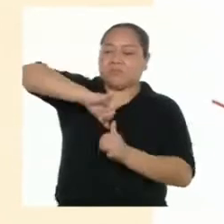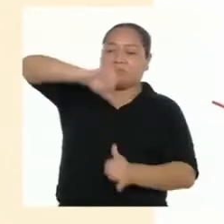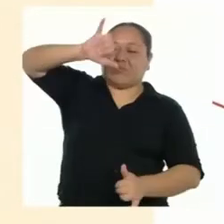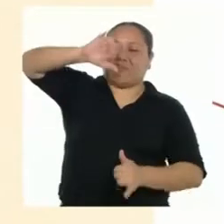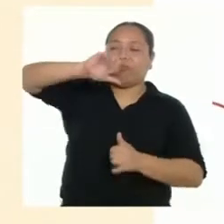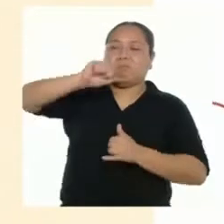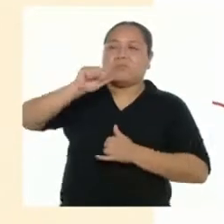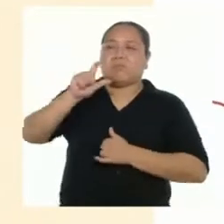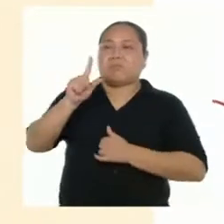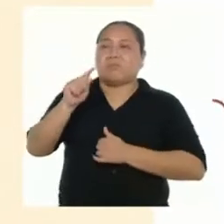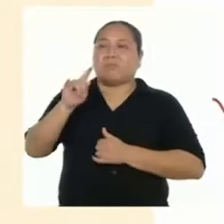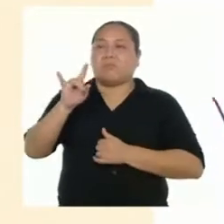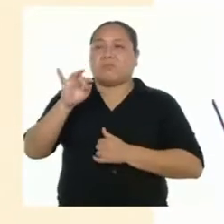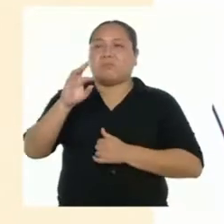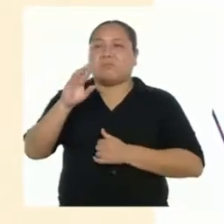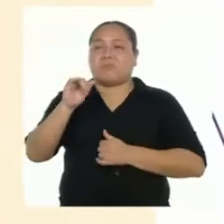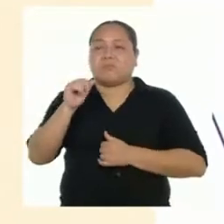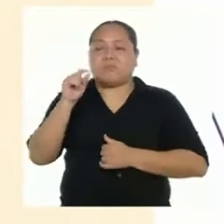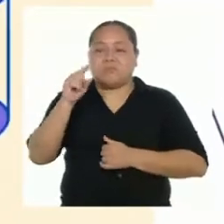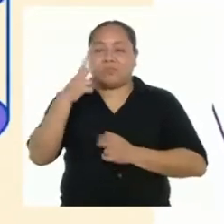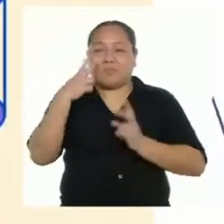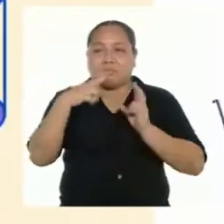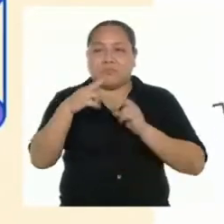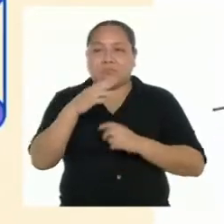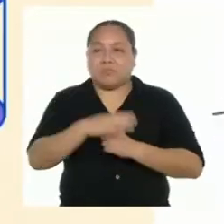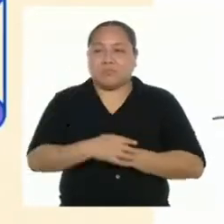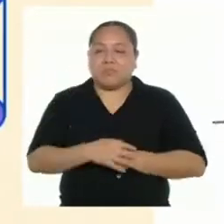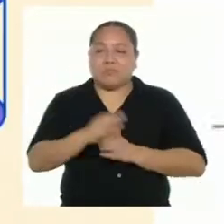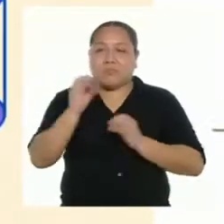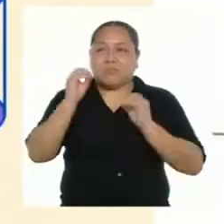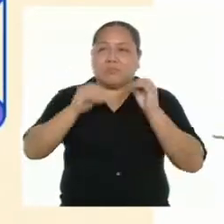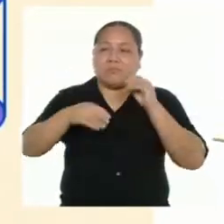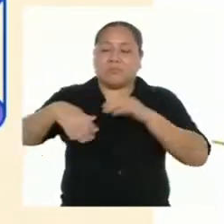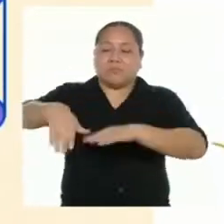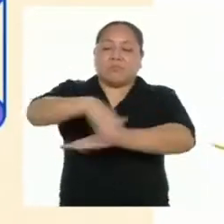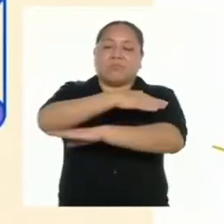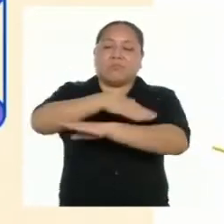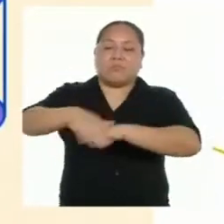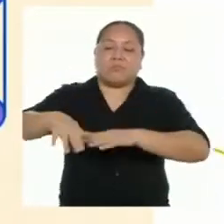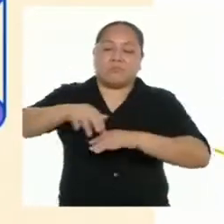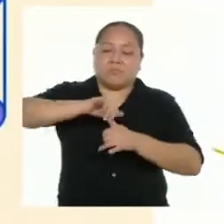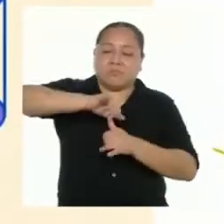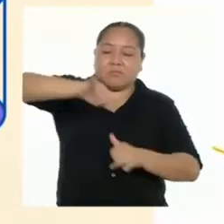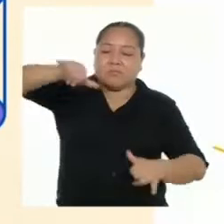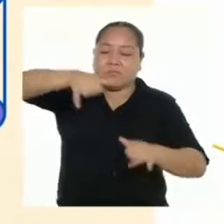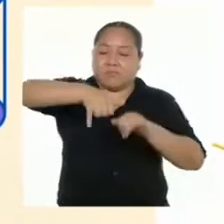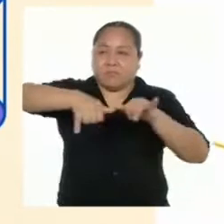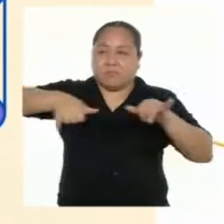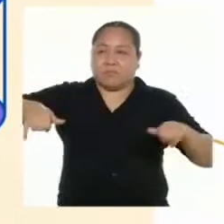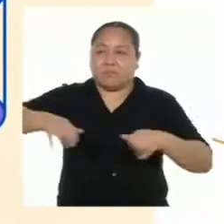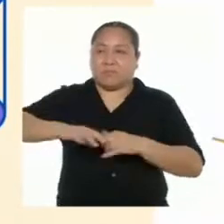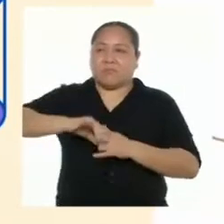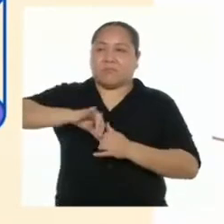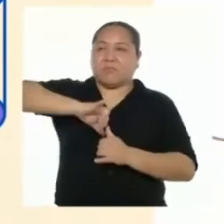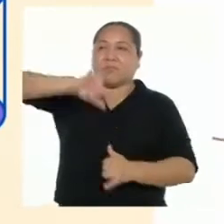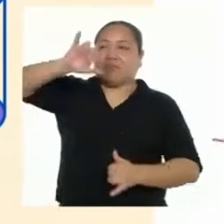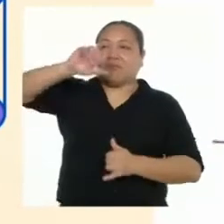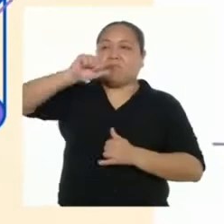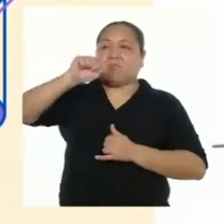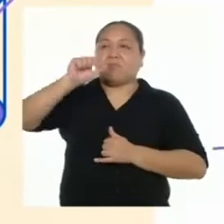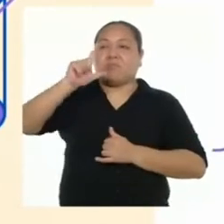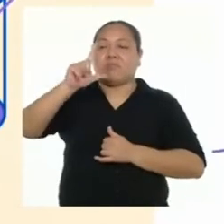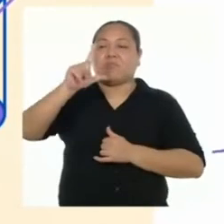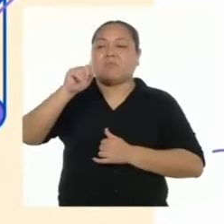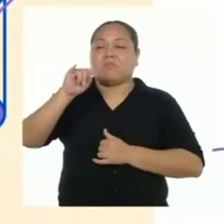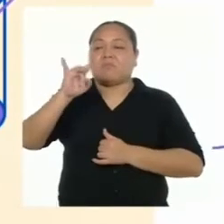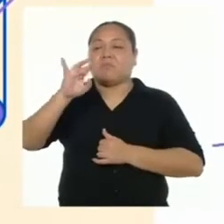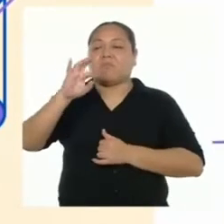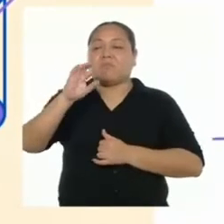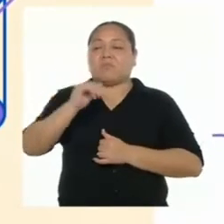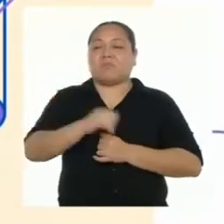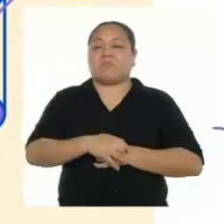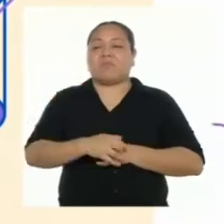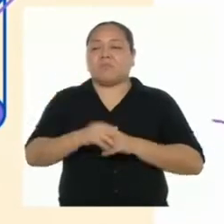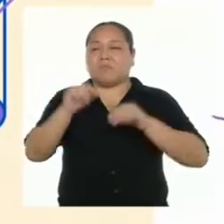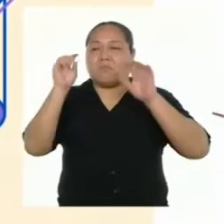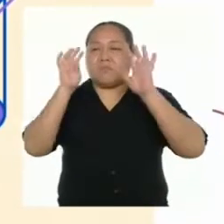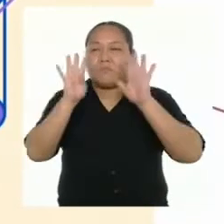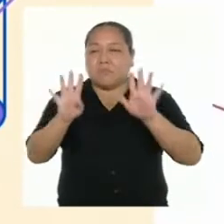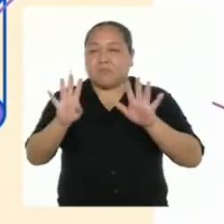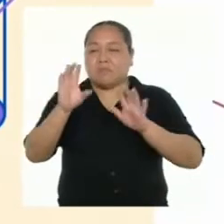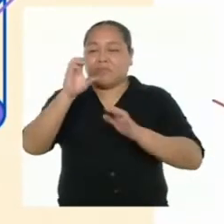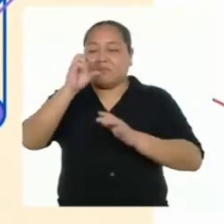cilindro. Para esto, cogemos nuestras reglas y medimos. La altura es de 9